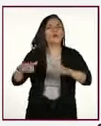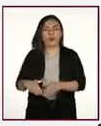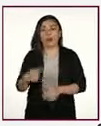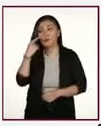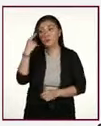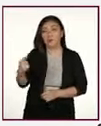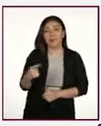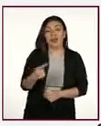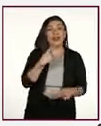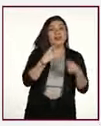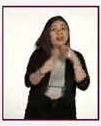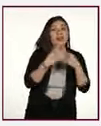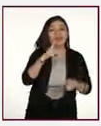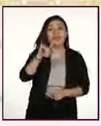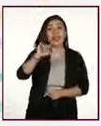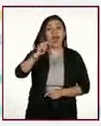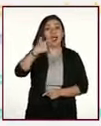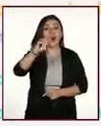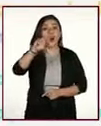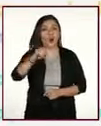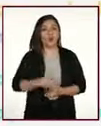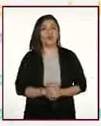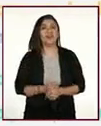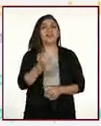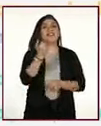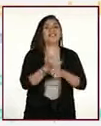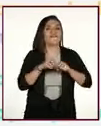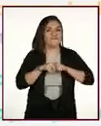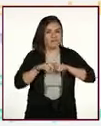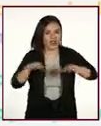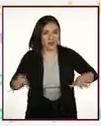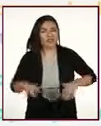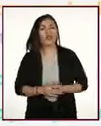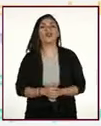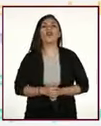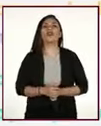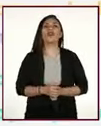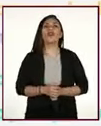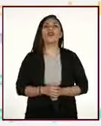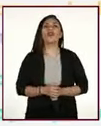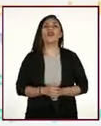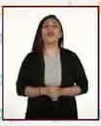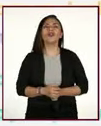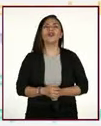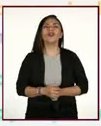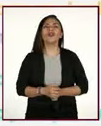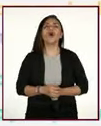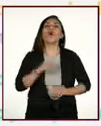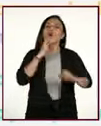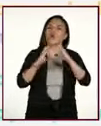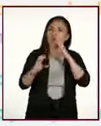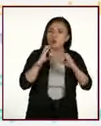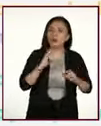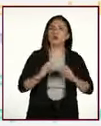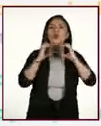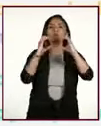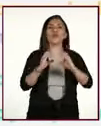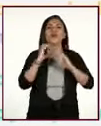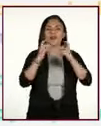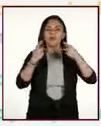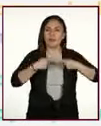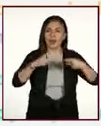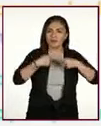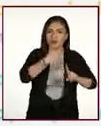el diálogo, está la información, está el no estigma, comunicación, autocuidado,